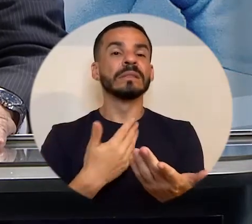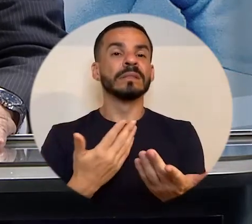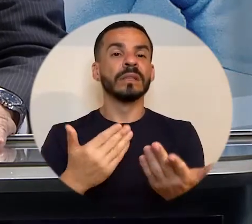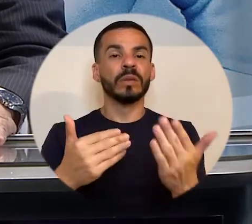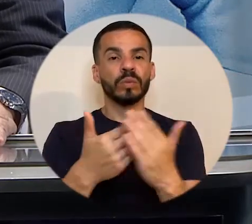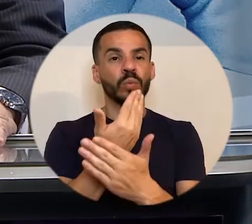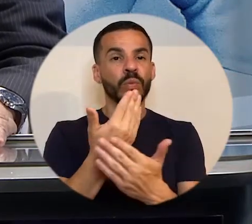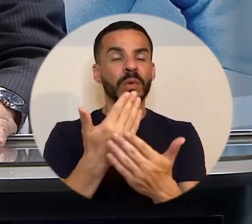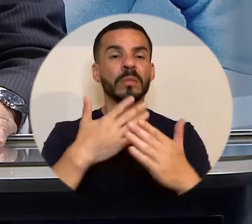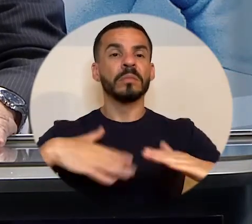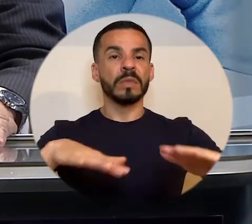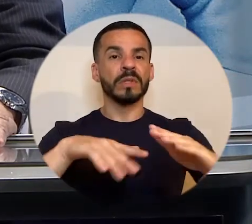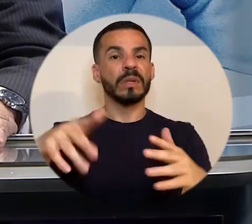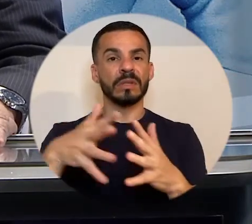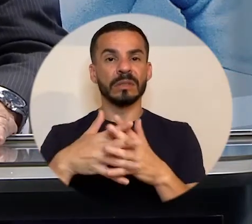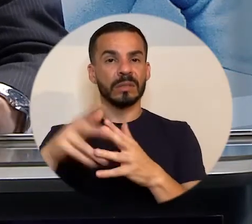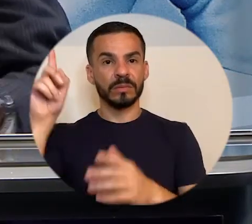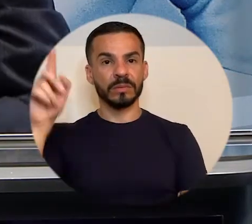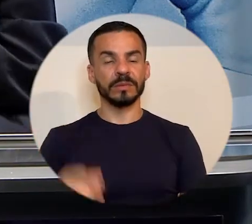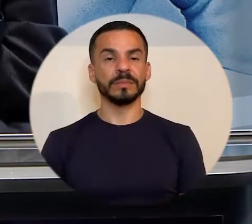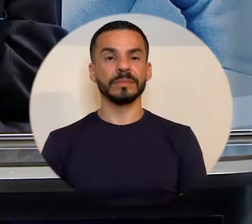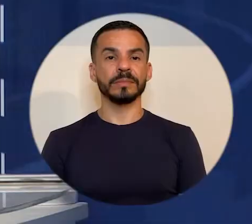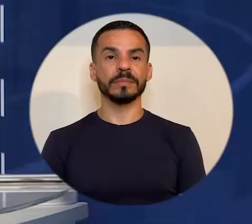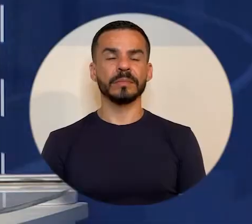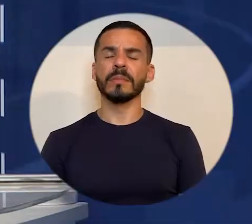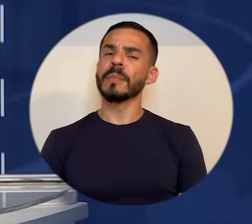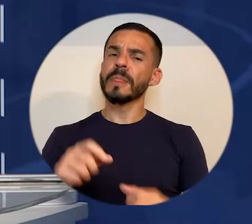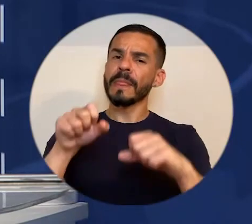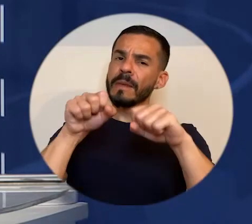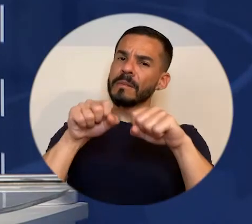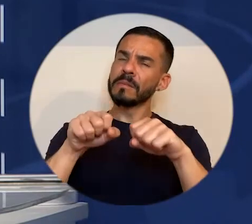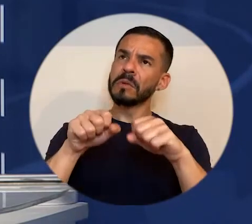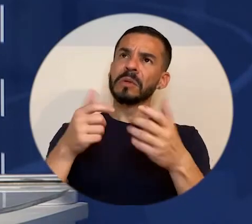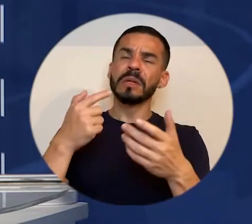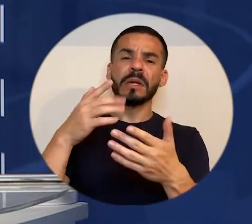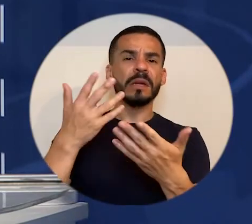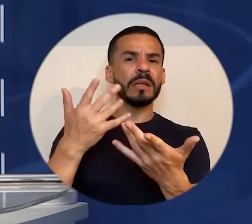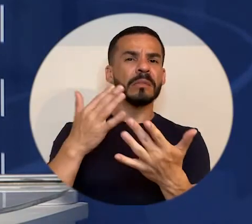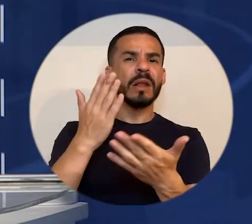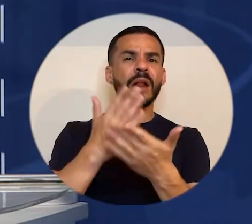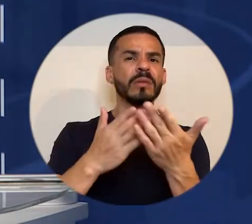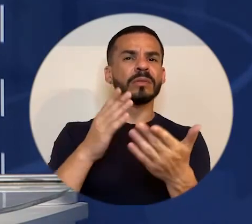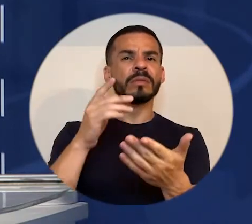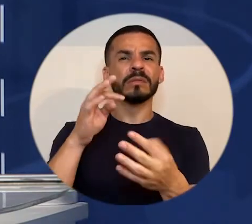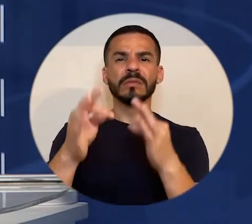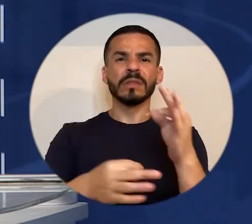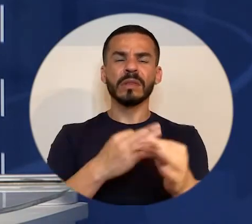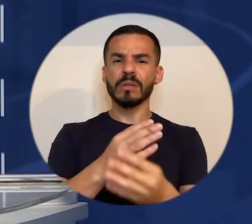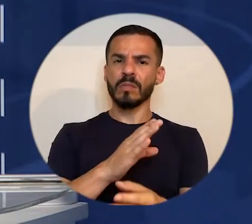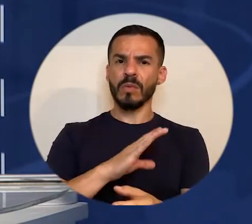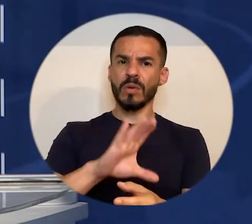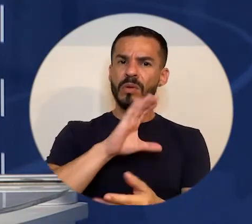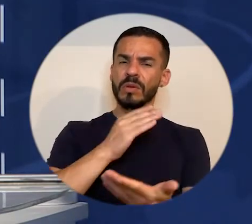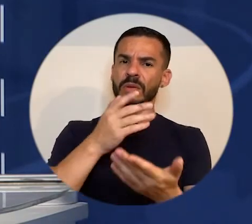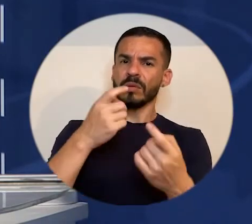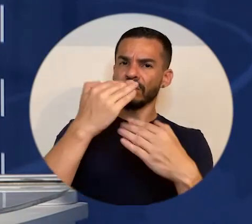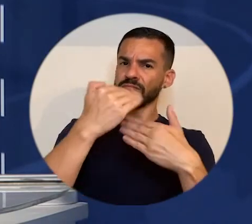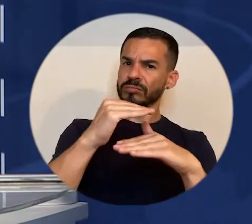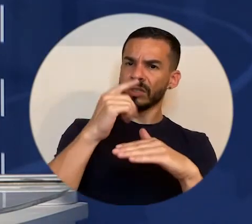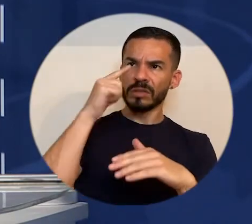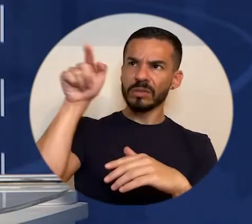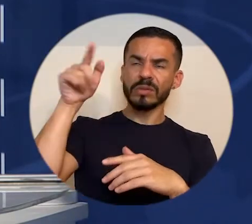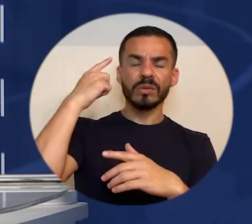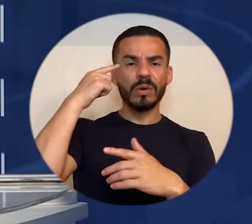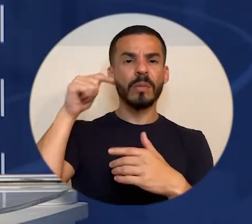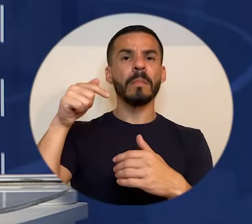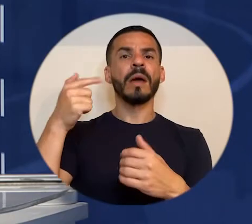tenga nuevos mercados en los Estados Unidos. ¿Podría esperarse algún tipo de condicionamiento de parte del gobierno de los